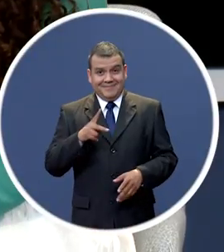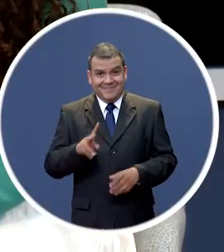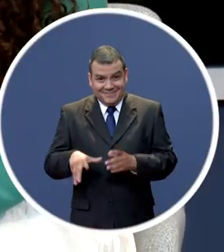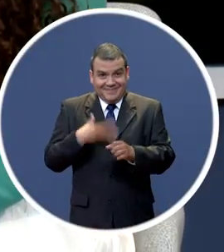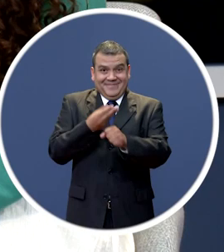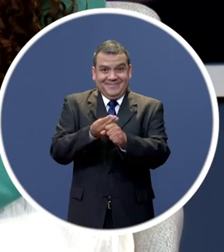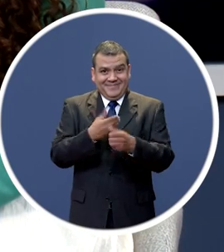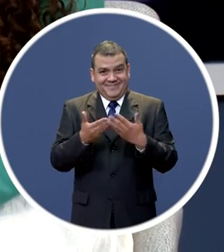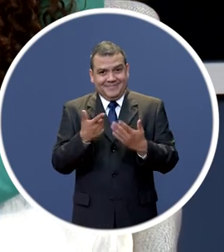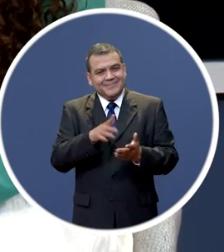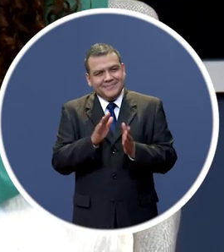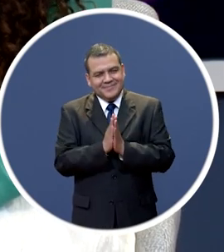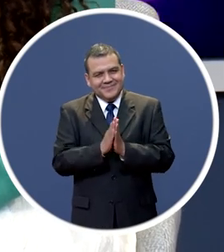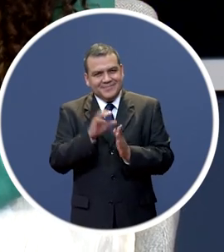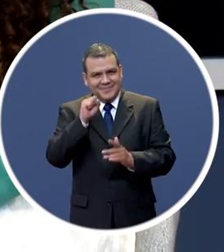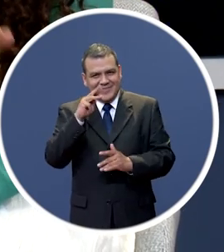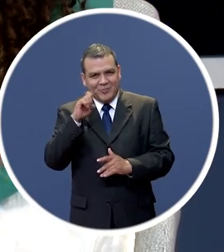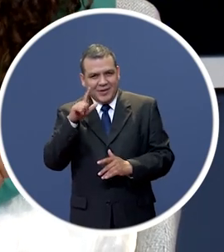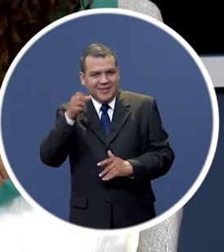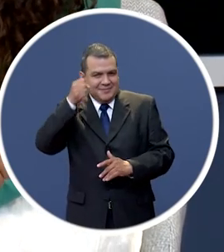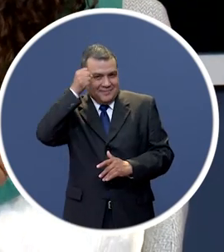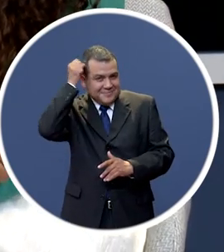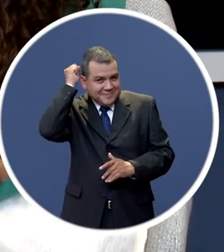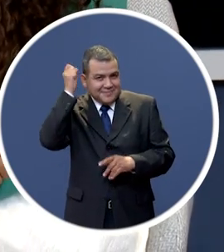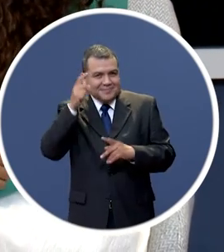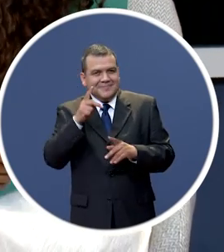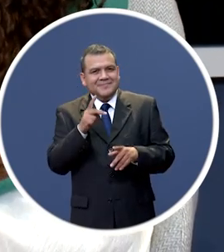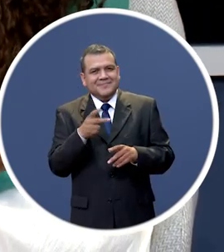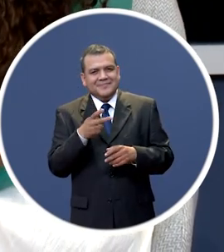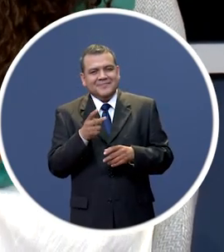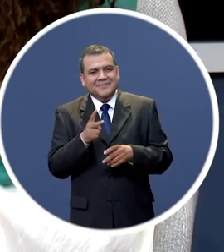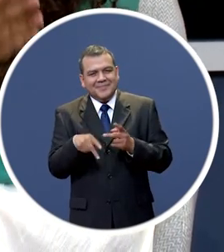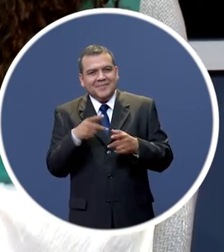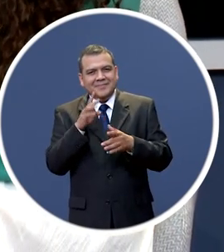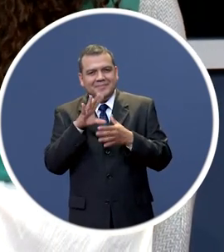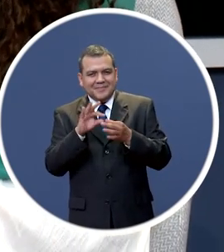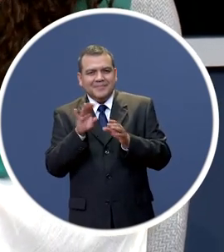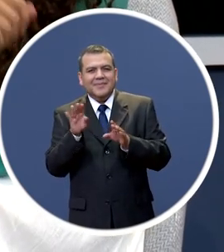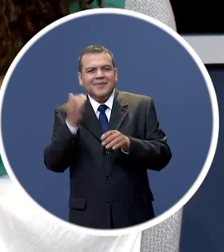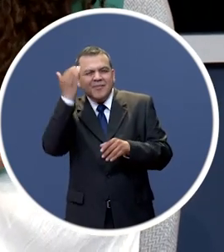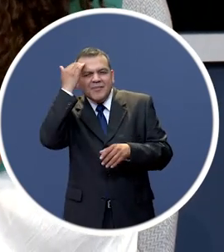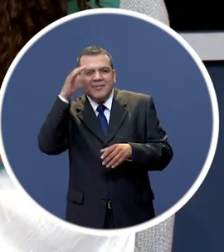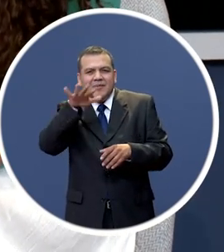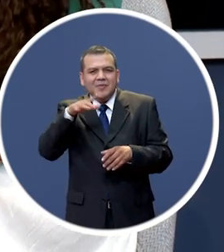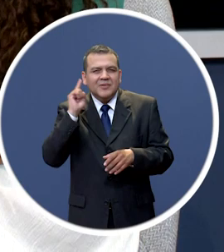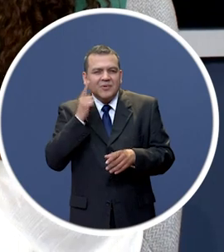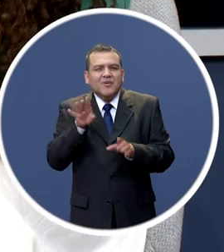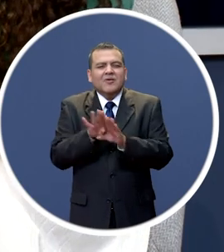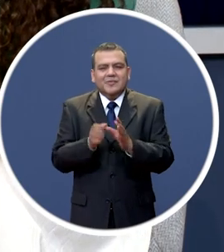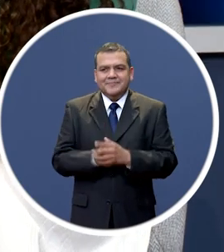Estamos de regreso y ahora Samuel, nuestro invitado, va a contarnos cómo conoció a esta comunidad.